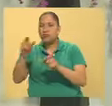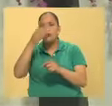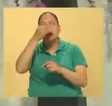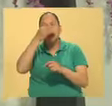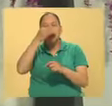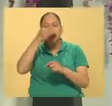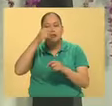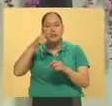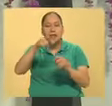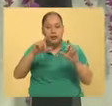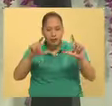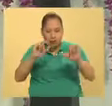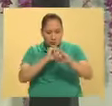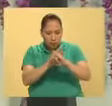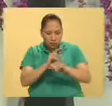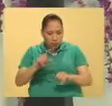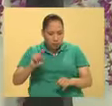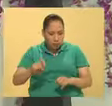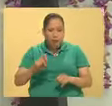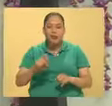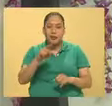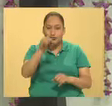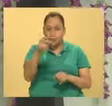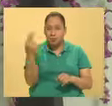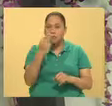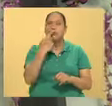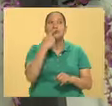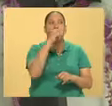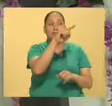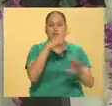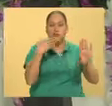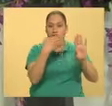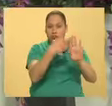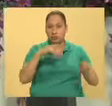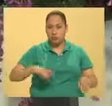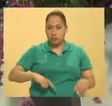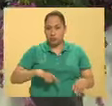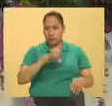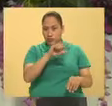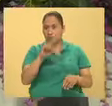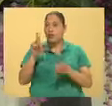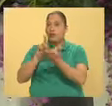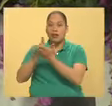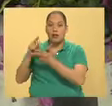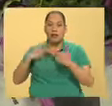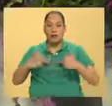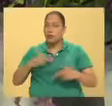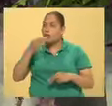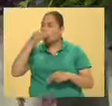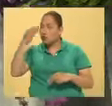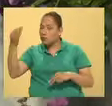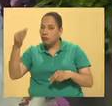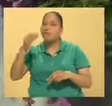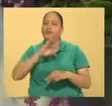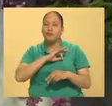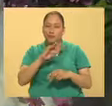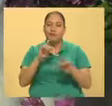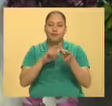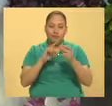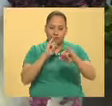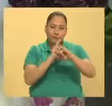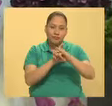un solo clic de distancia. Si necesitas presentar una queja ante la Comisión de Derechos Humanos del Distrito Federal, puedes hacerlo